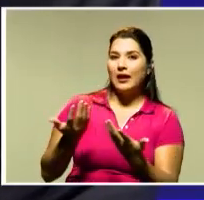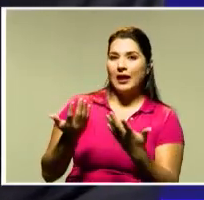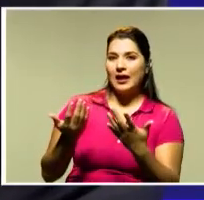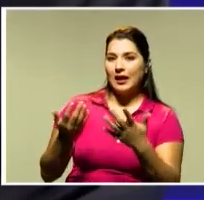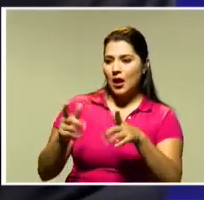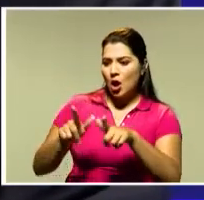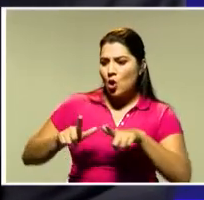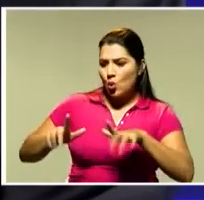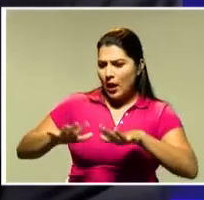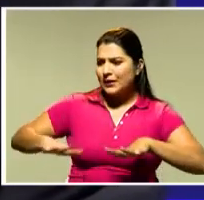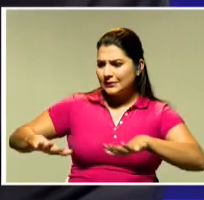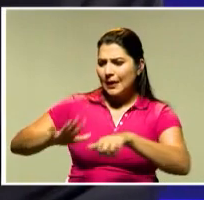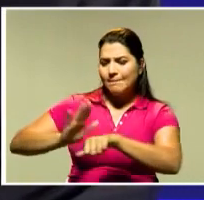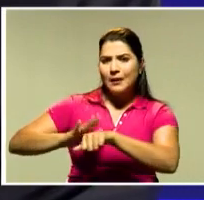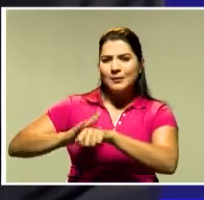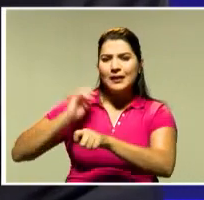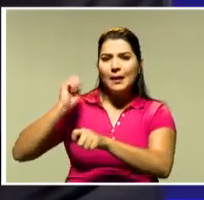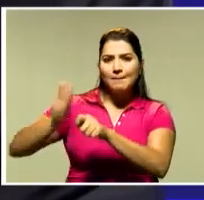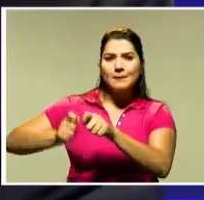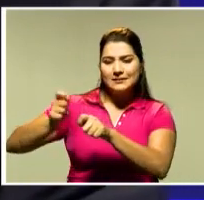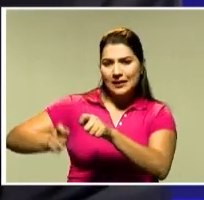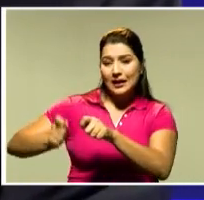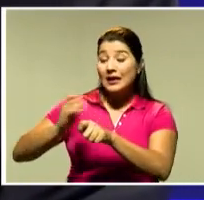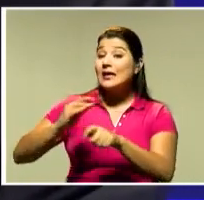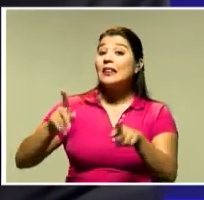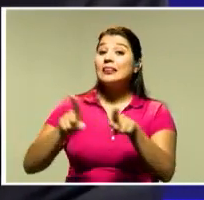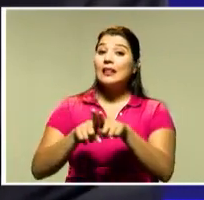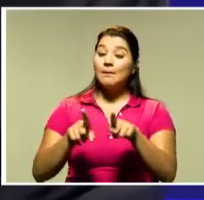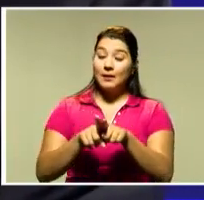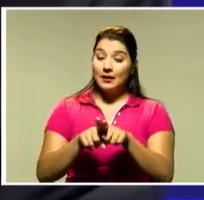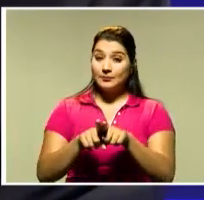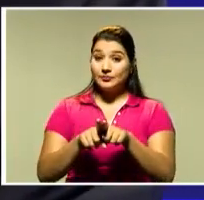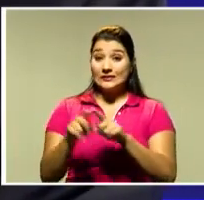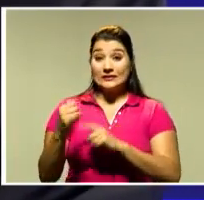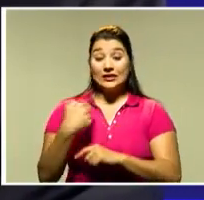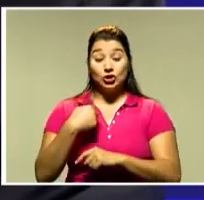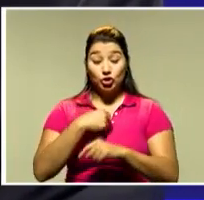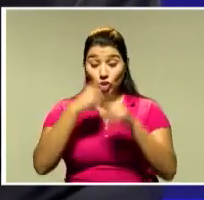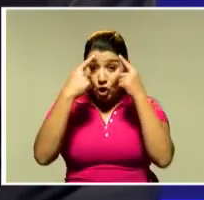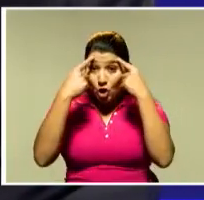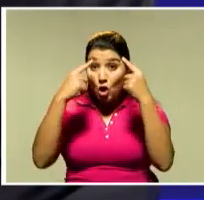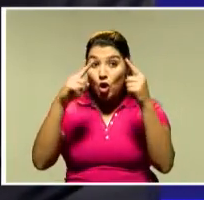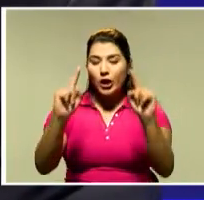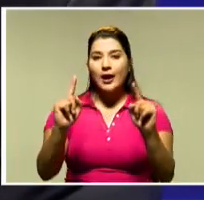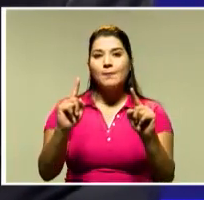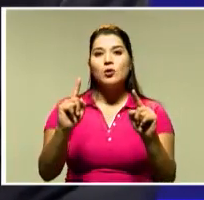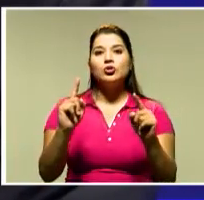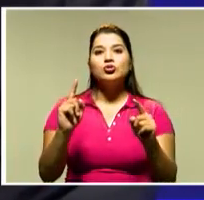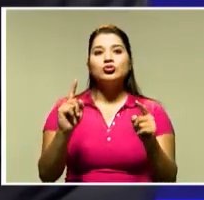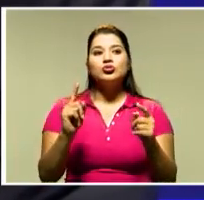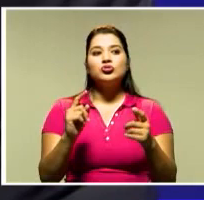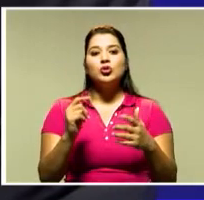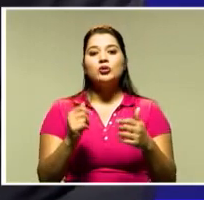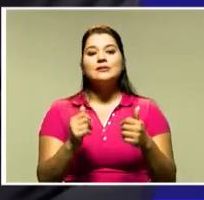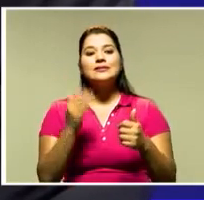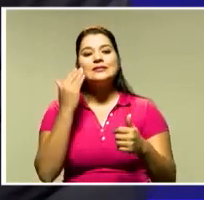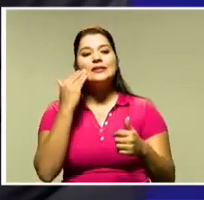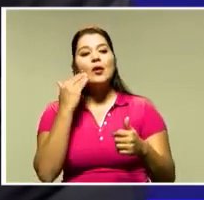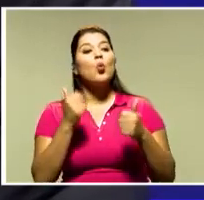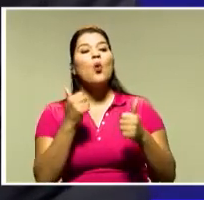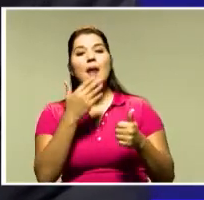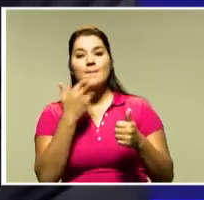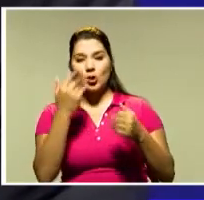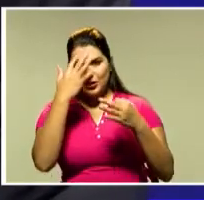mayor precisión, que ya lo hemos hecho, y también si logramos encontrar la verdad en medio de discusiones que a veces